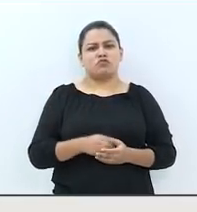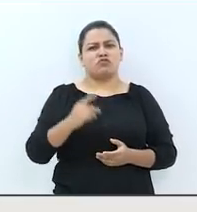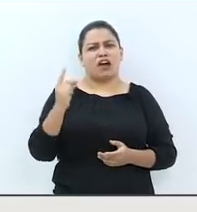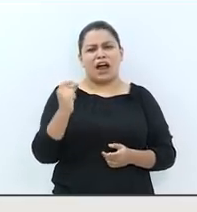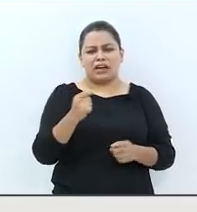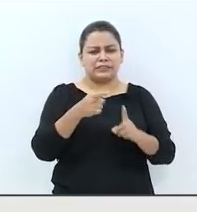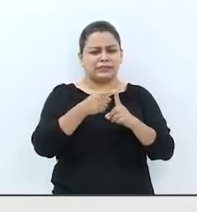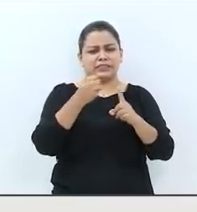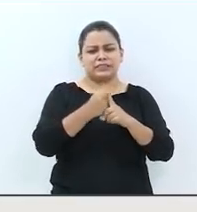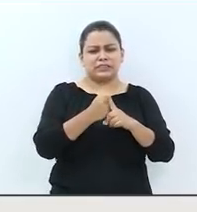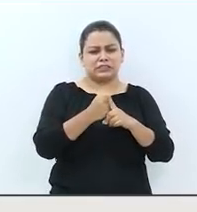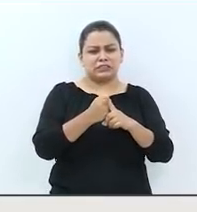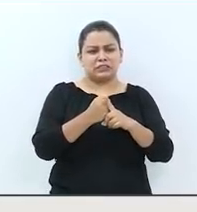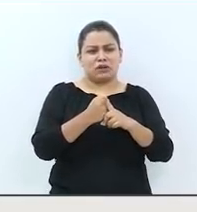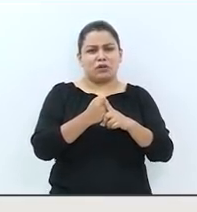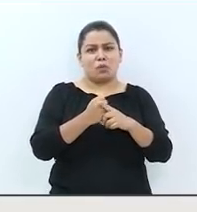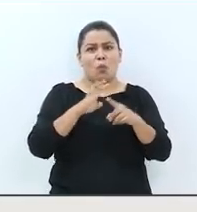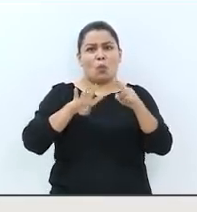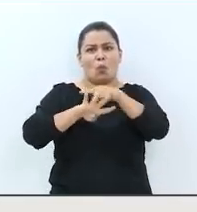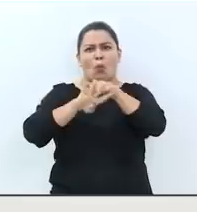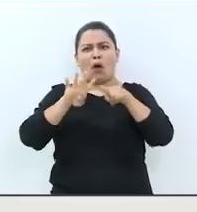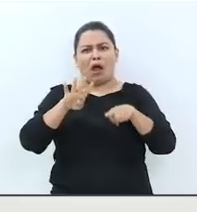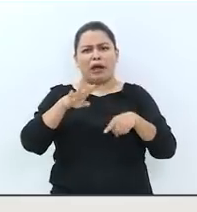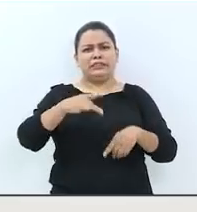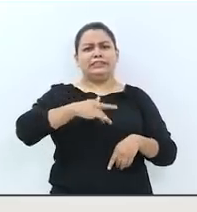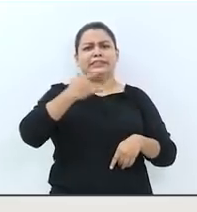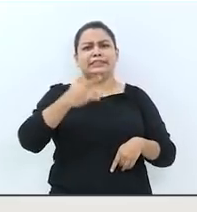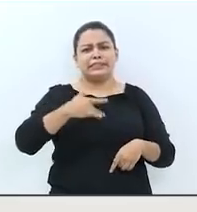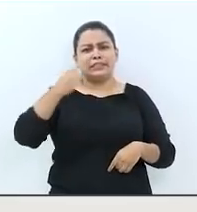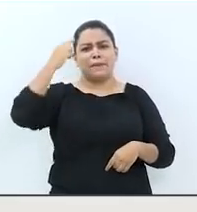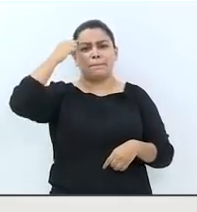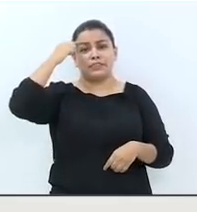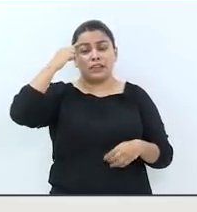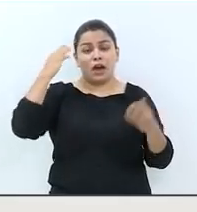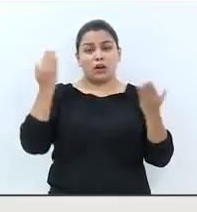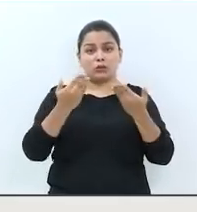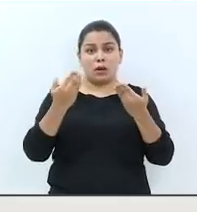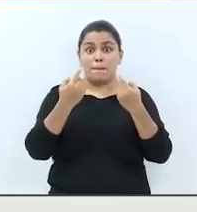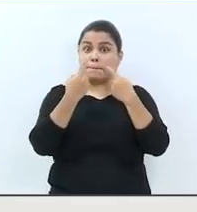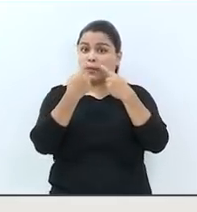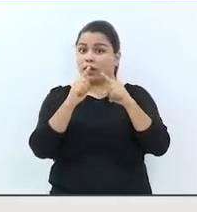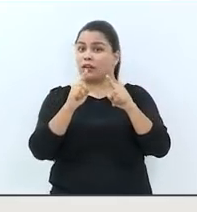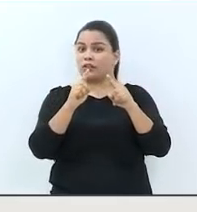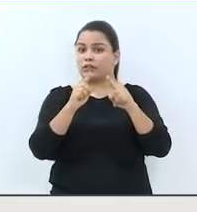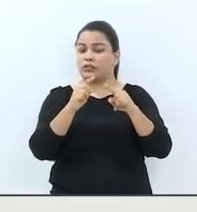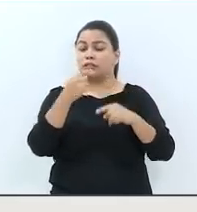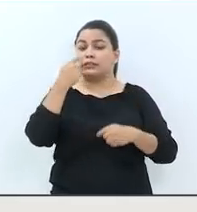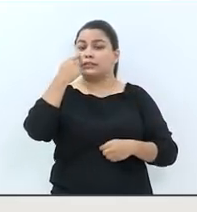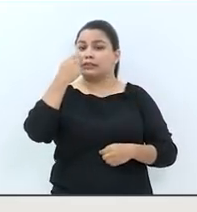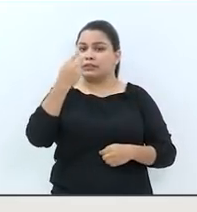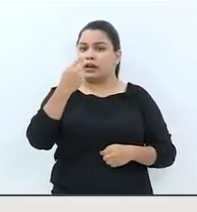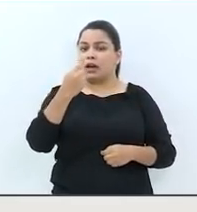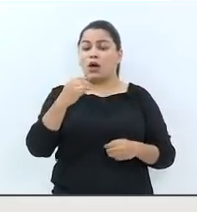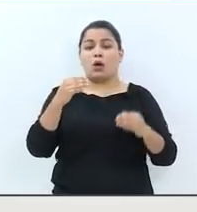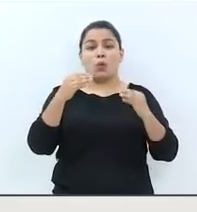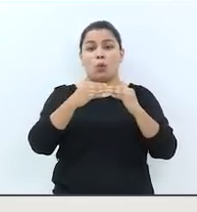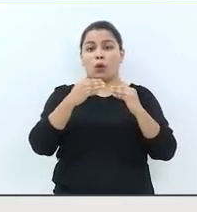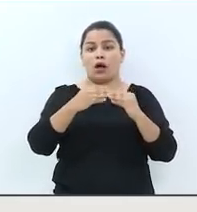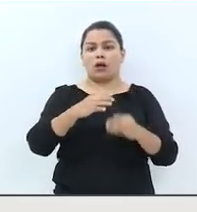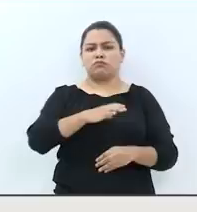sencillos o fáciles, porque solo son, ¿verdad?, que 4, vamos a sentir, vamos a pensar, vamos a actuar, pero si vemos realmente nuestras conductas,